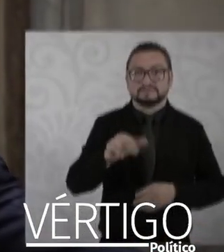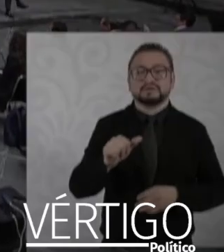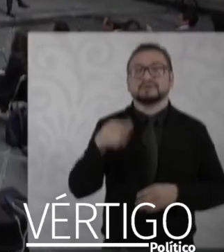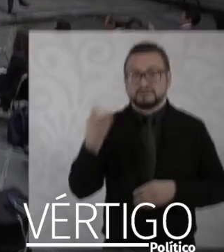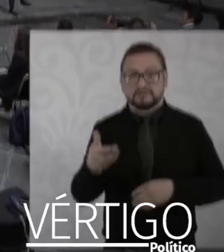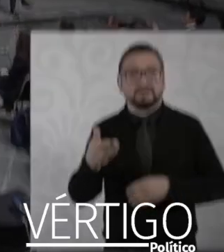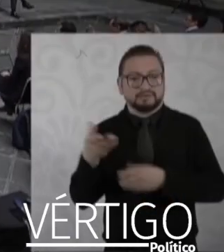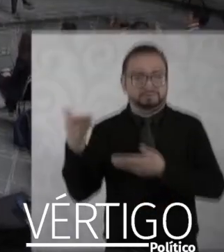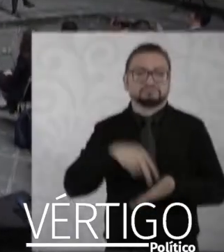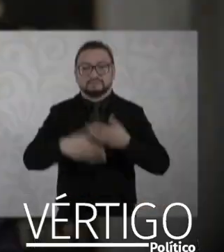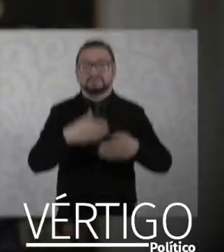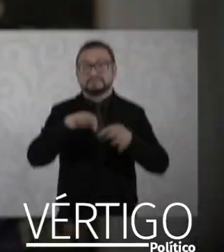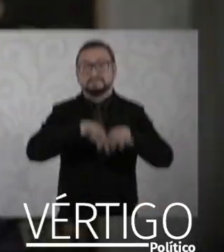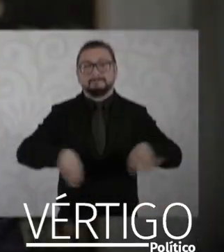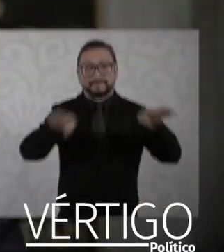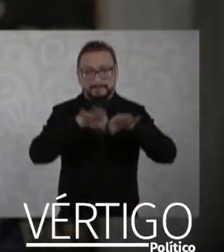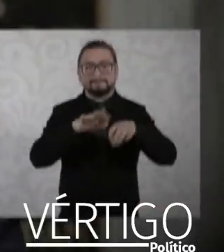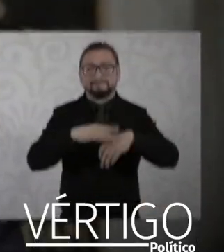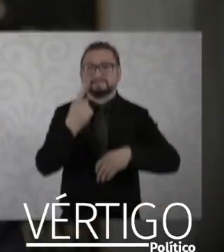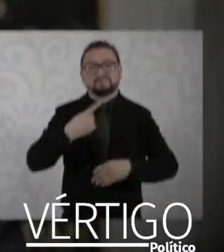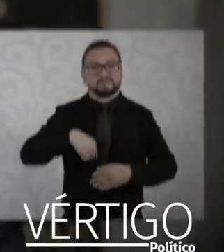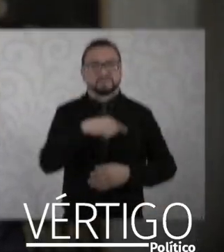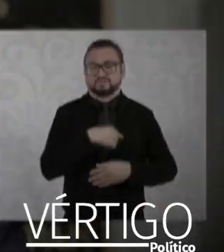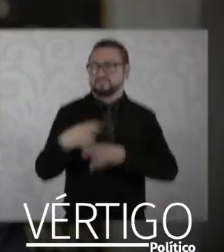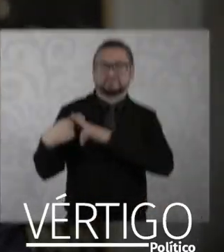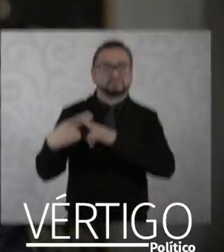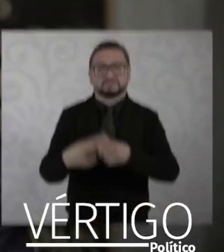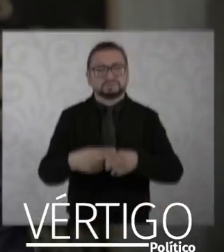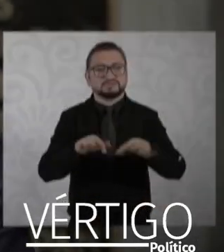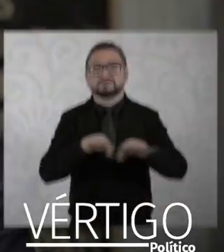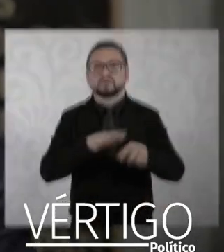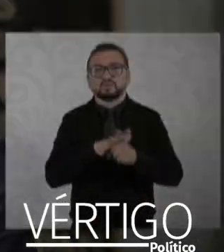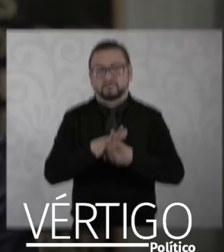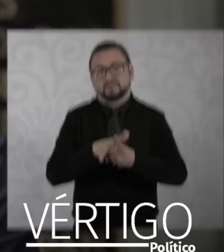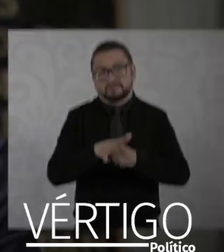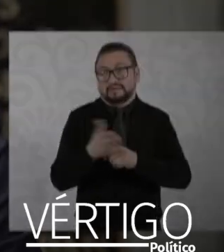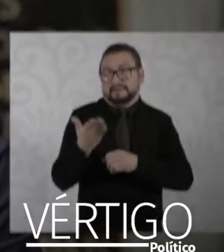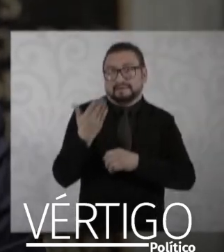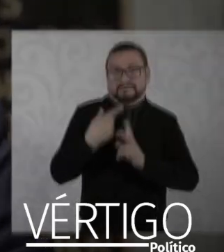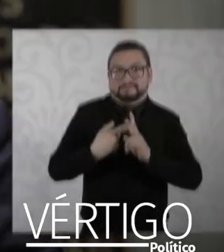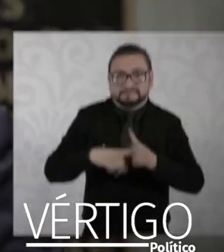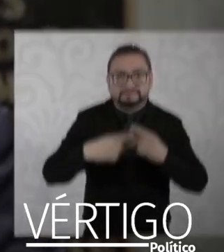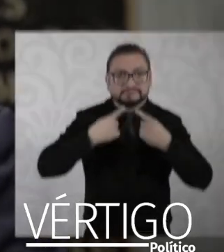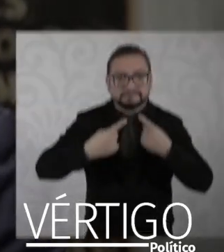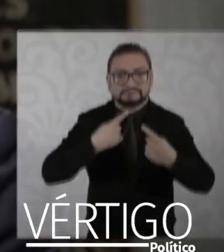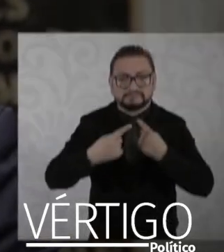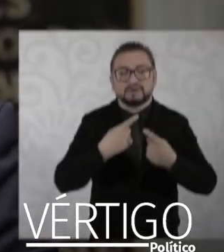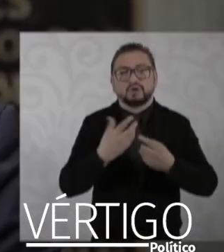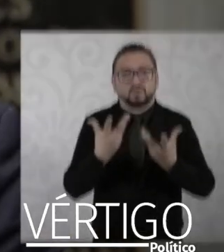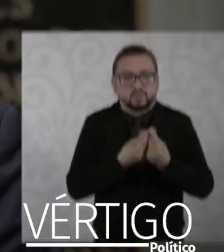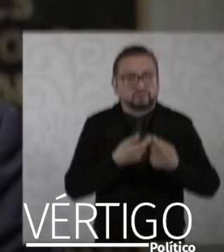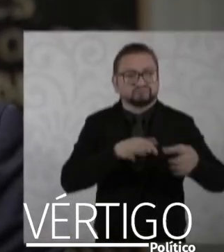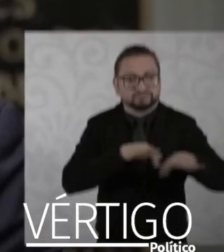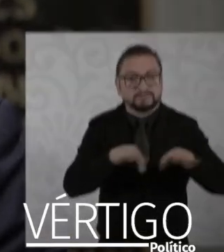inversión inicial de más de 20 mil millones de dólares en el país para 2025 como parte de los resultados de la cumbre de alto nivel